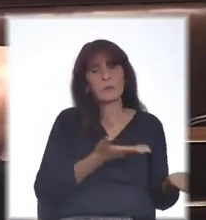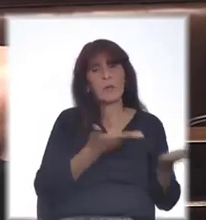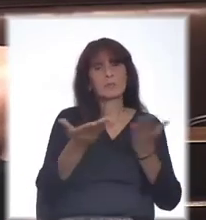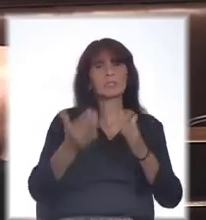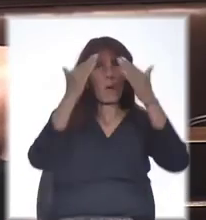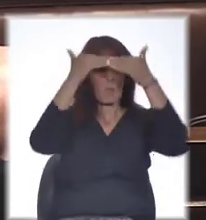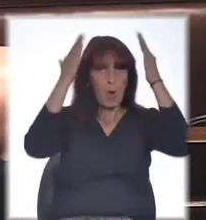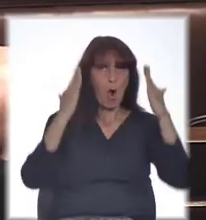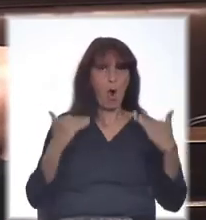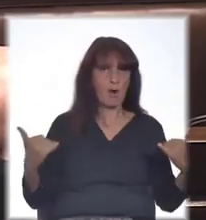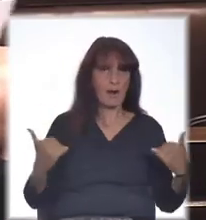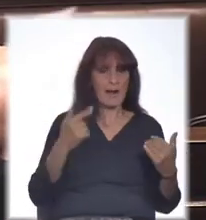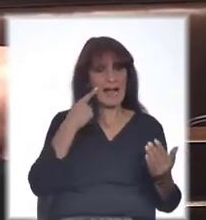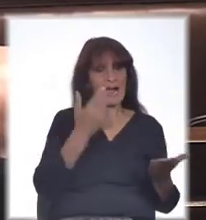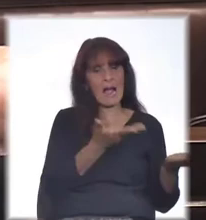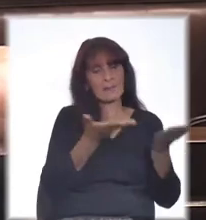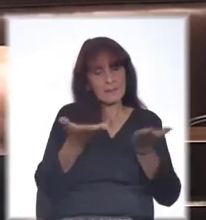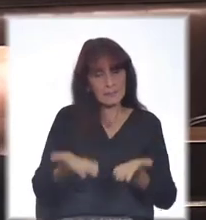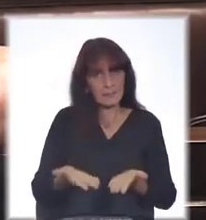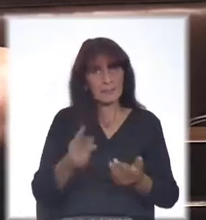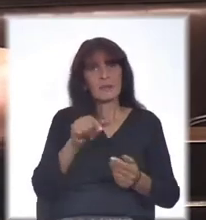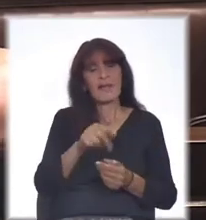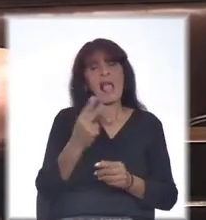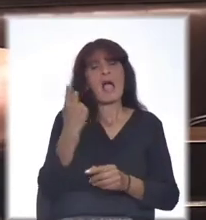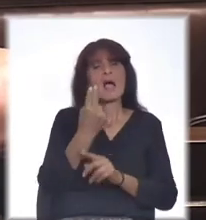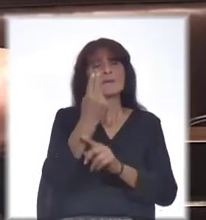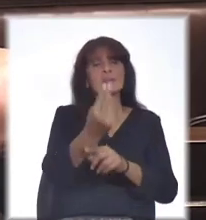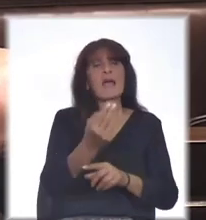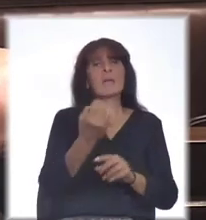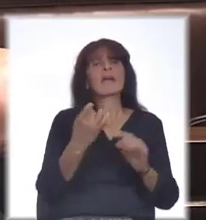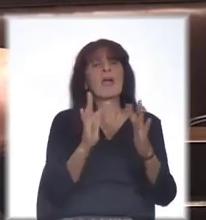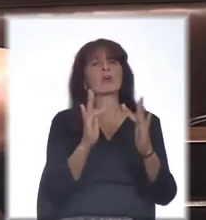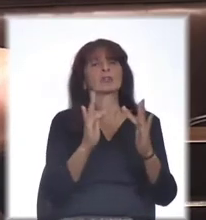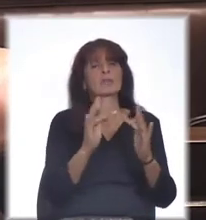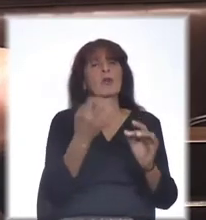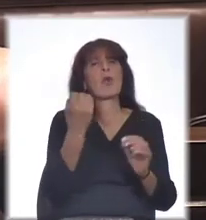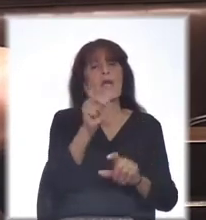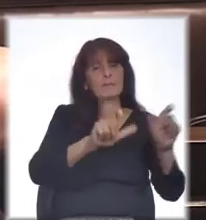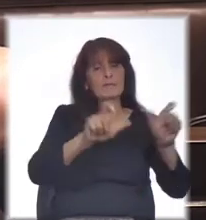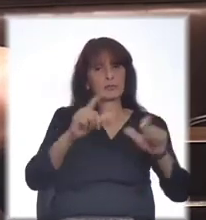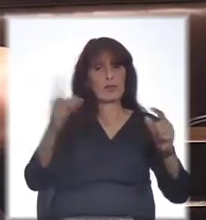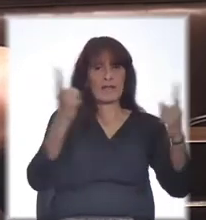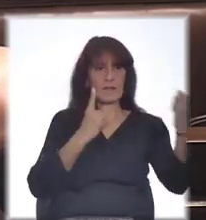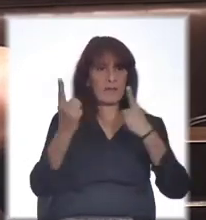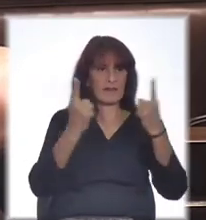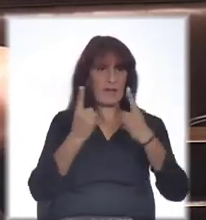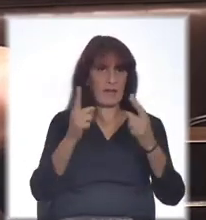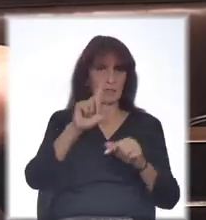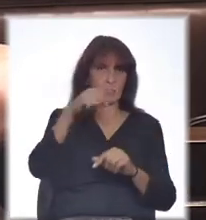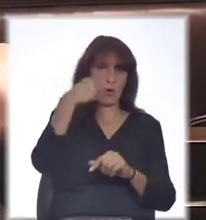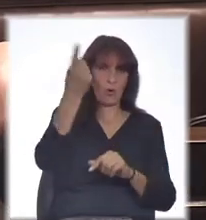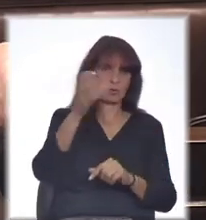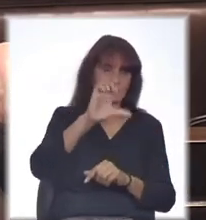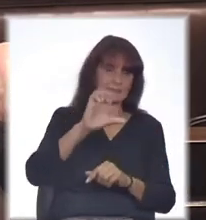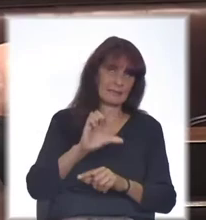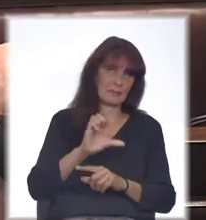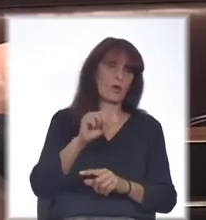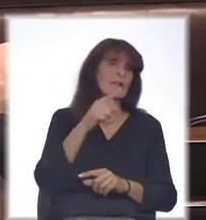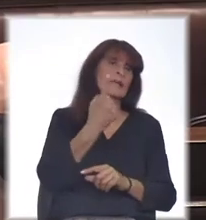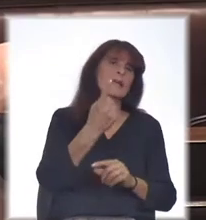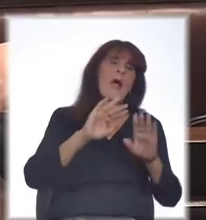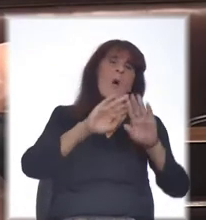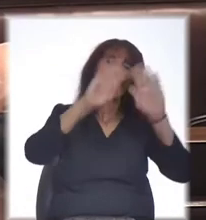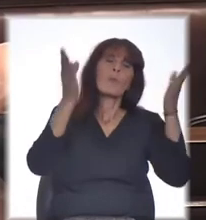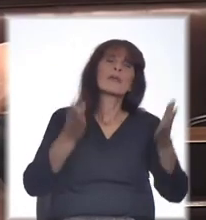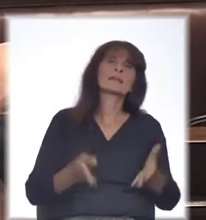la función de recepcionista, que era la única habilitada para tener contacto con las personas que vinieran del exterior, ya que se trataba de un monasterio